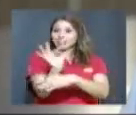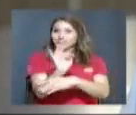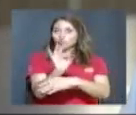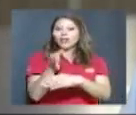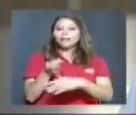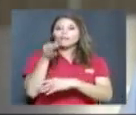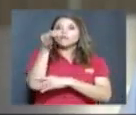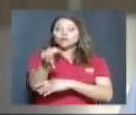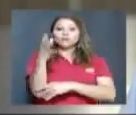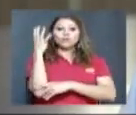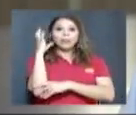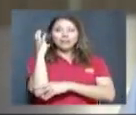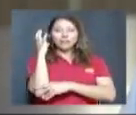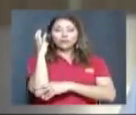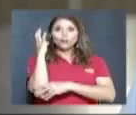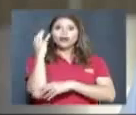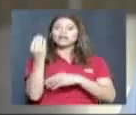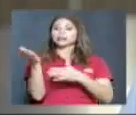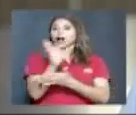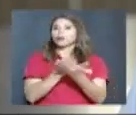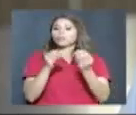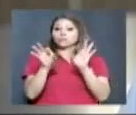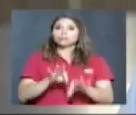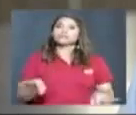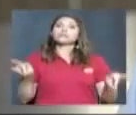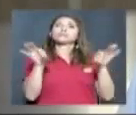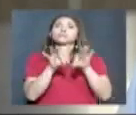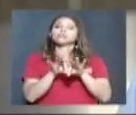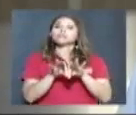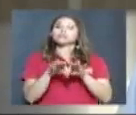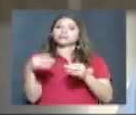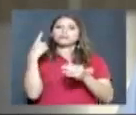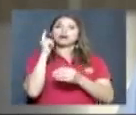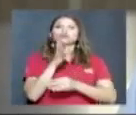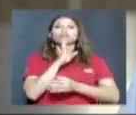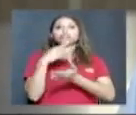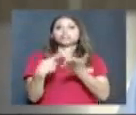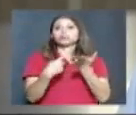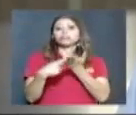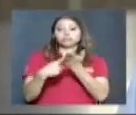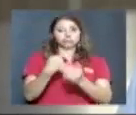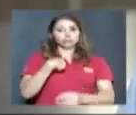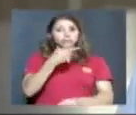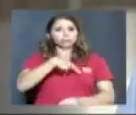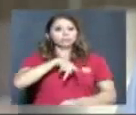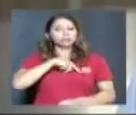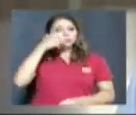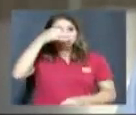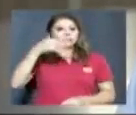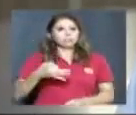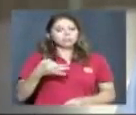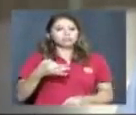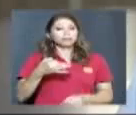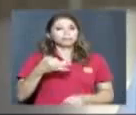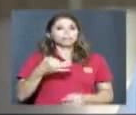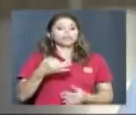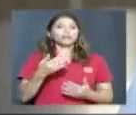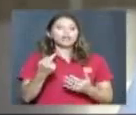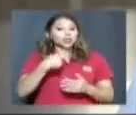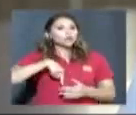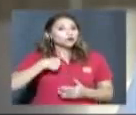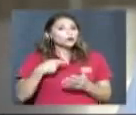radio, de la radiodifusión, es algo muy importante de discutir. En lo personal, yo creo, y quisiera que tocáramos el tema de